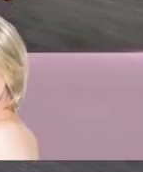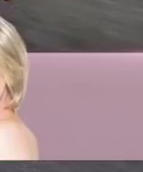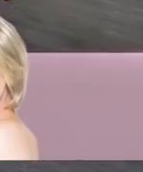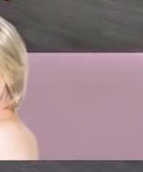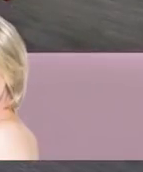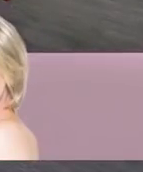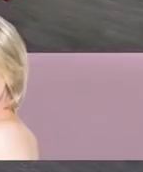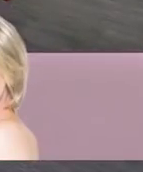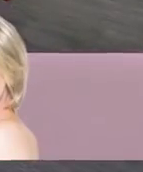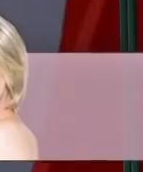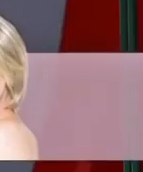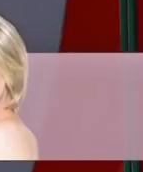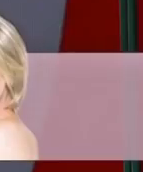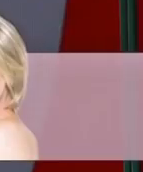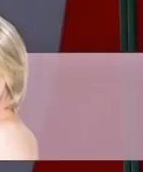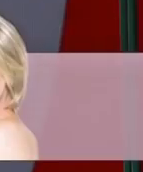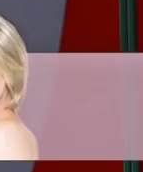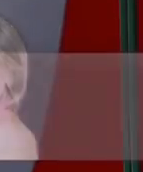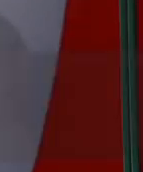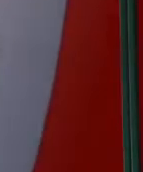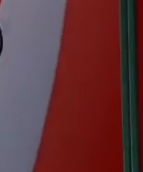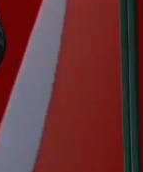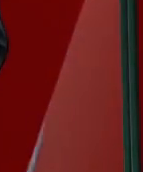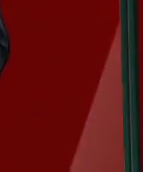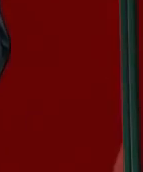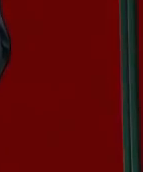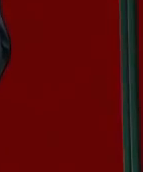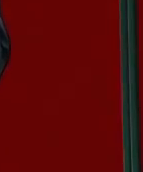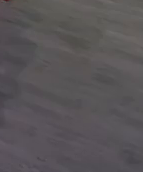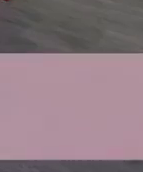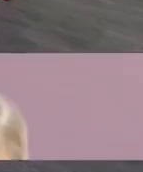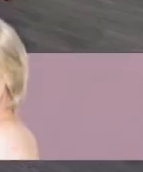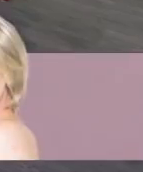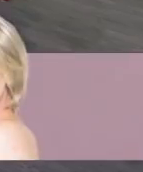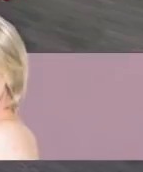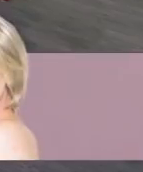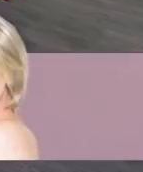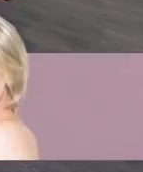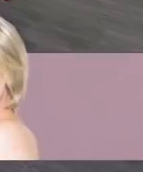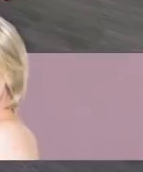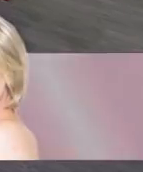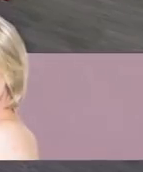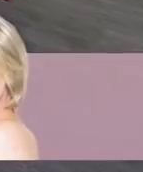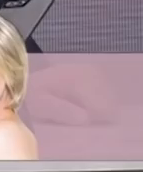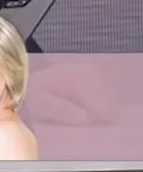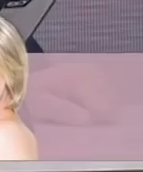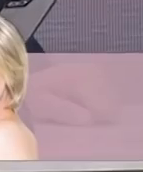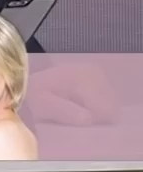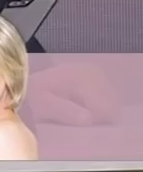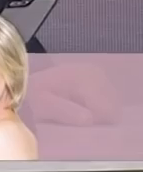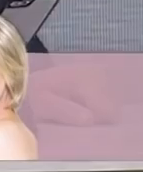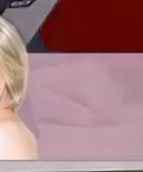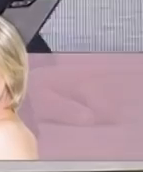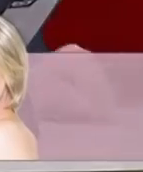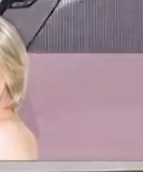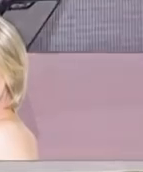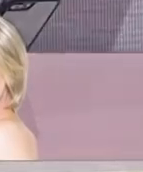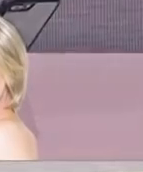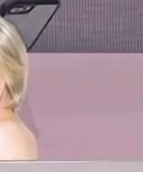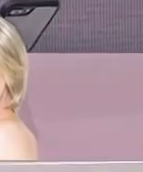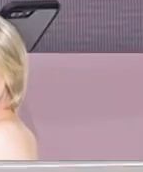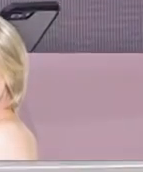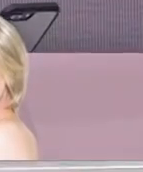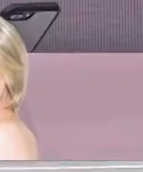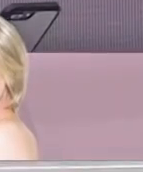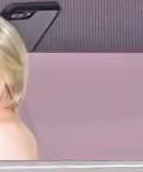www.salud-digna.org. Hace una cita, busca la clínica Salud Digna más cercana a usted, se hace una mastografía y los resultados pueden ser